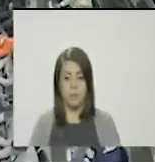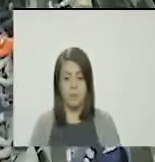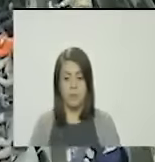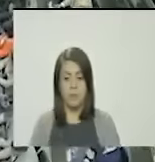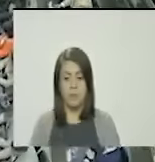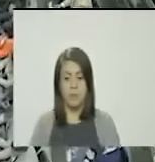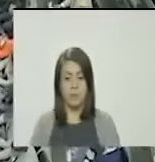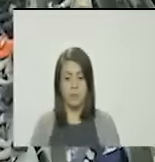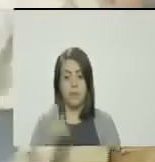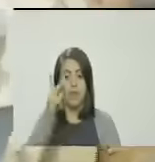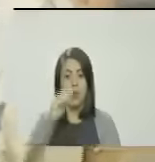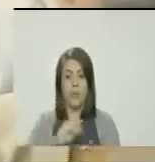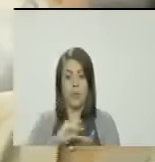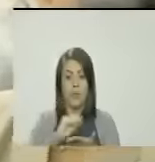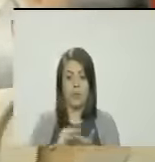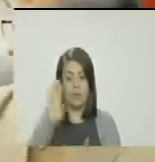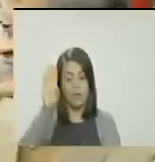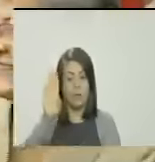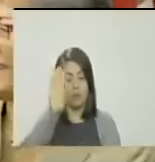¿Quieren que se lo contemos doble?